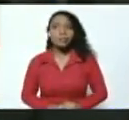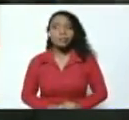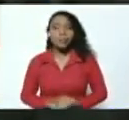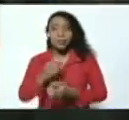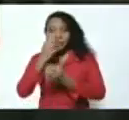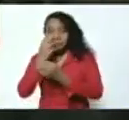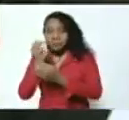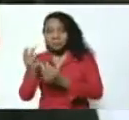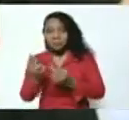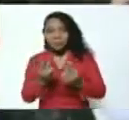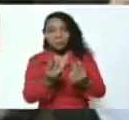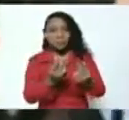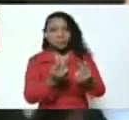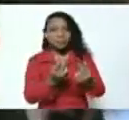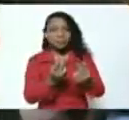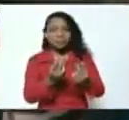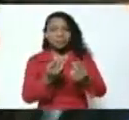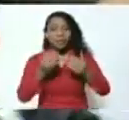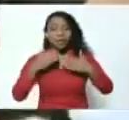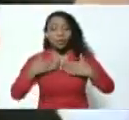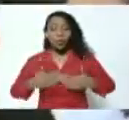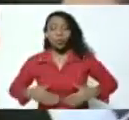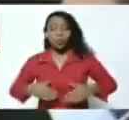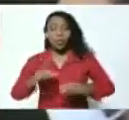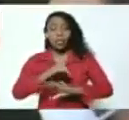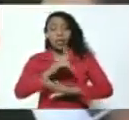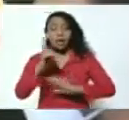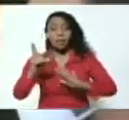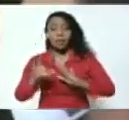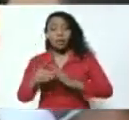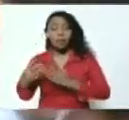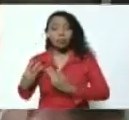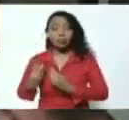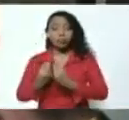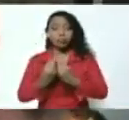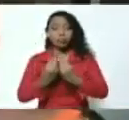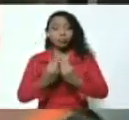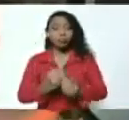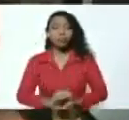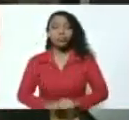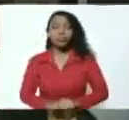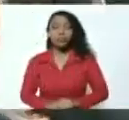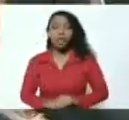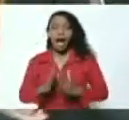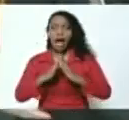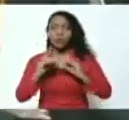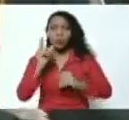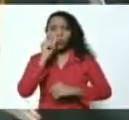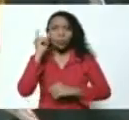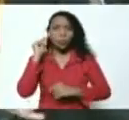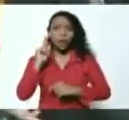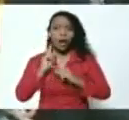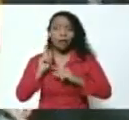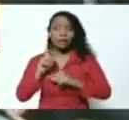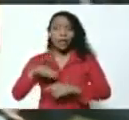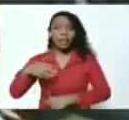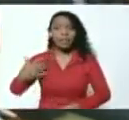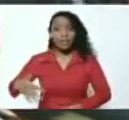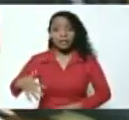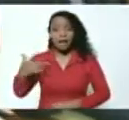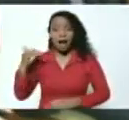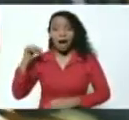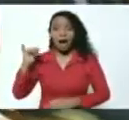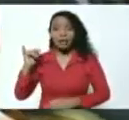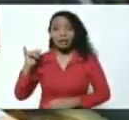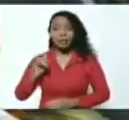Bienvenida. El cuerpo diplomático que nos acompaña. A todos y a todas. Por aquí vean a mi derecha había